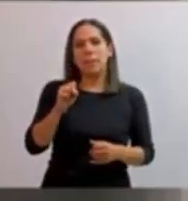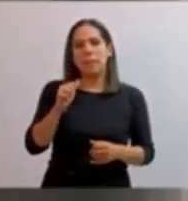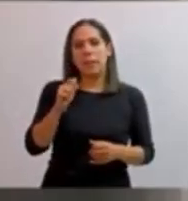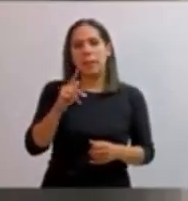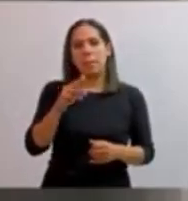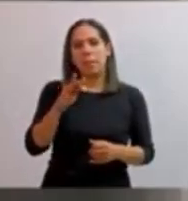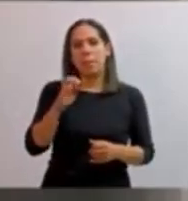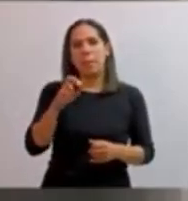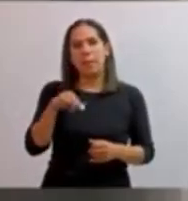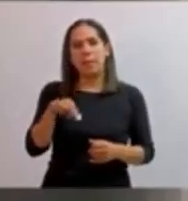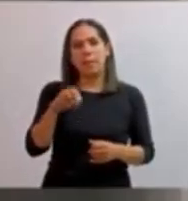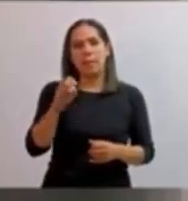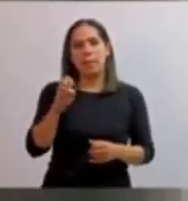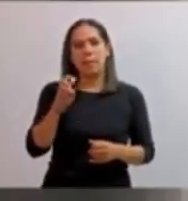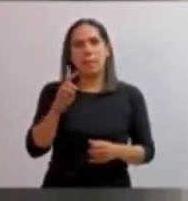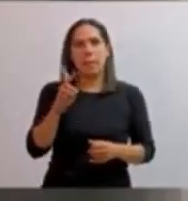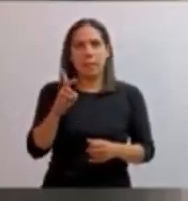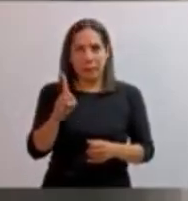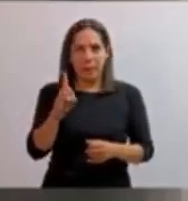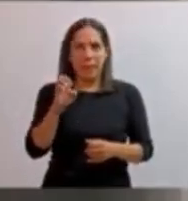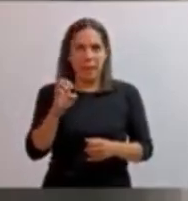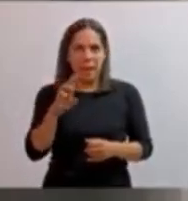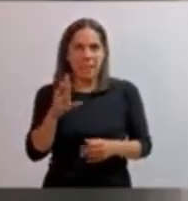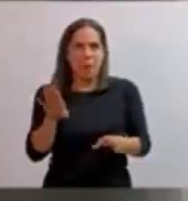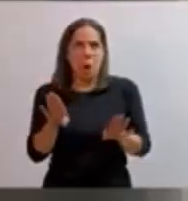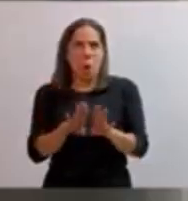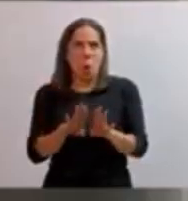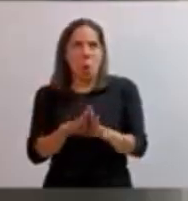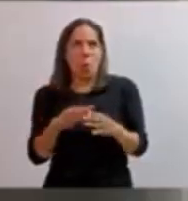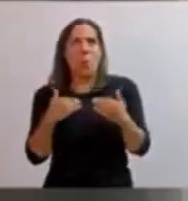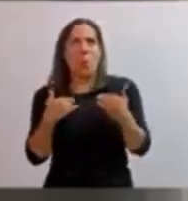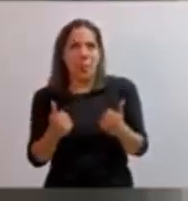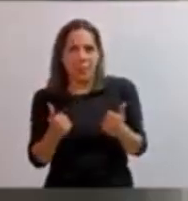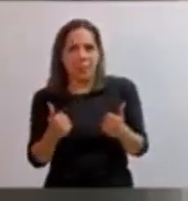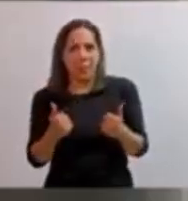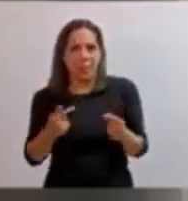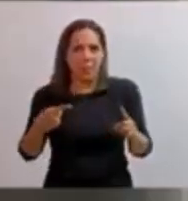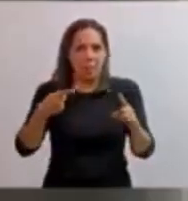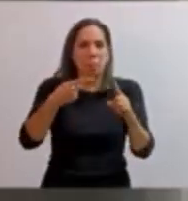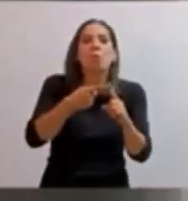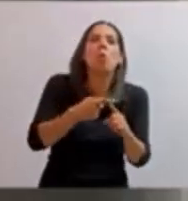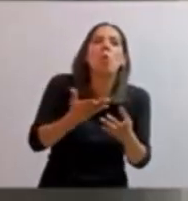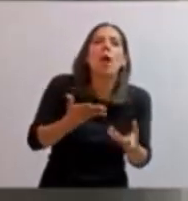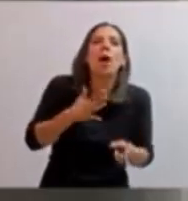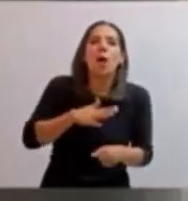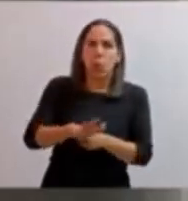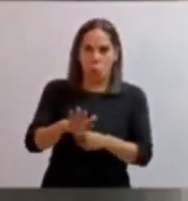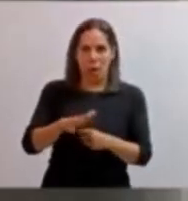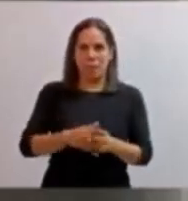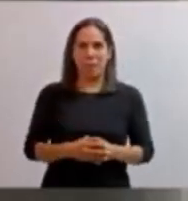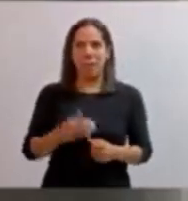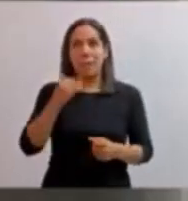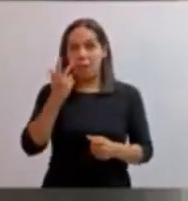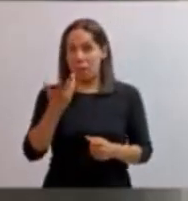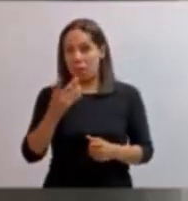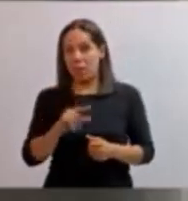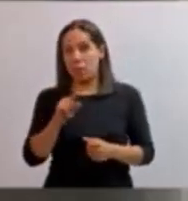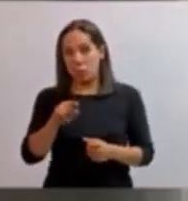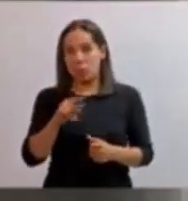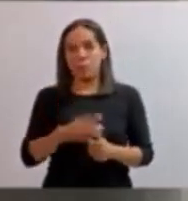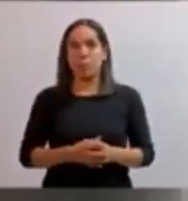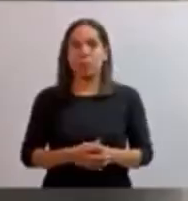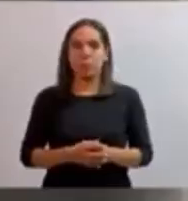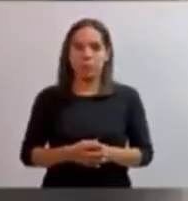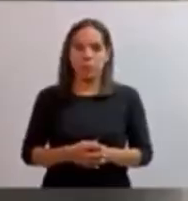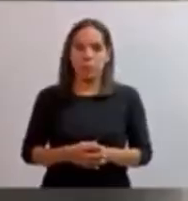repensarnos dónde estamos y, como decía Rosa Irene, hacia dónde queremos ir, como decía Isabel ahorita, esta categoría